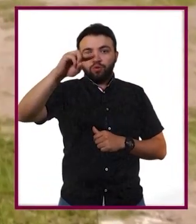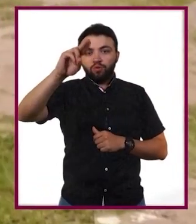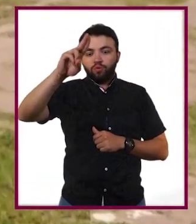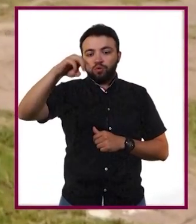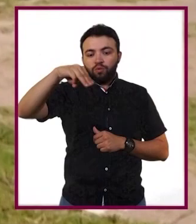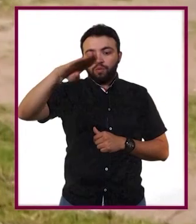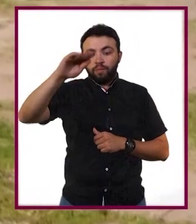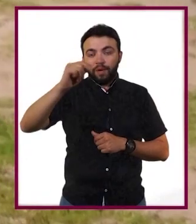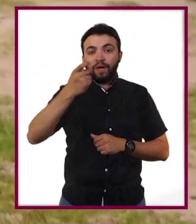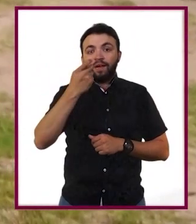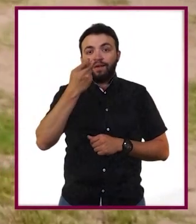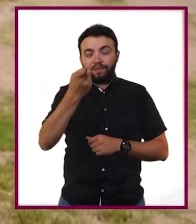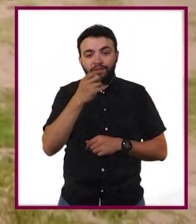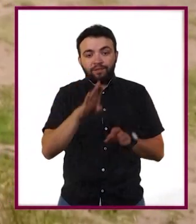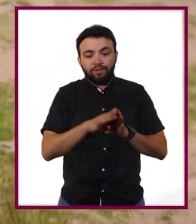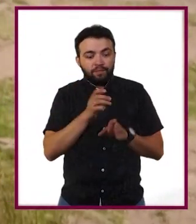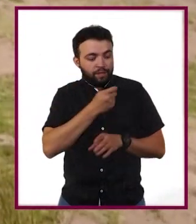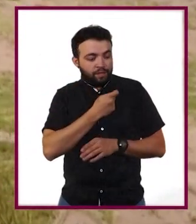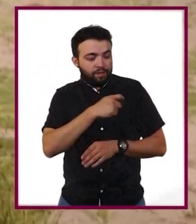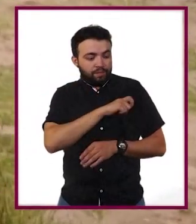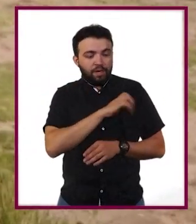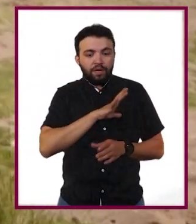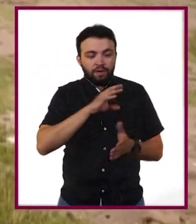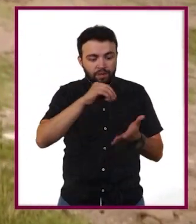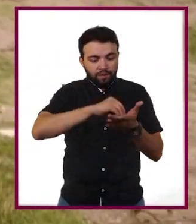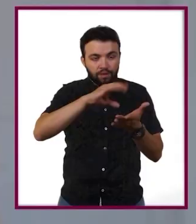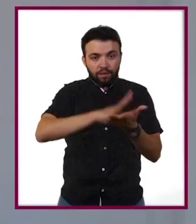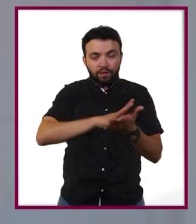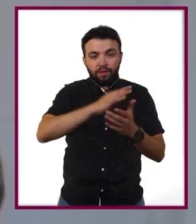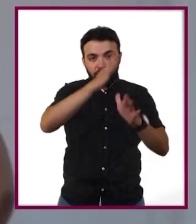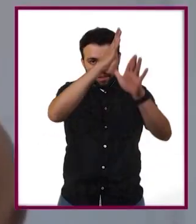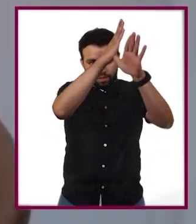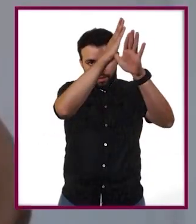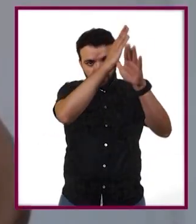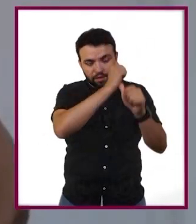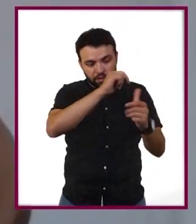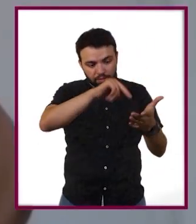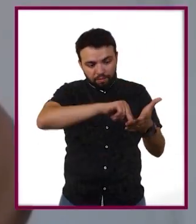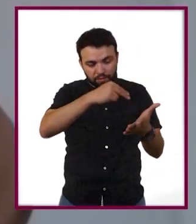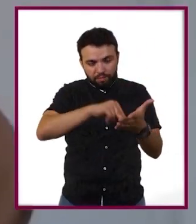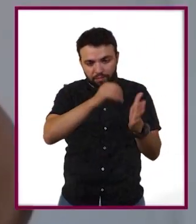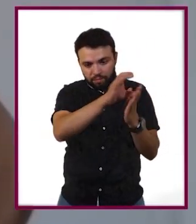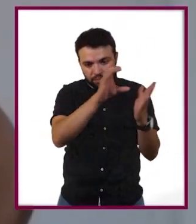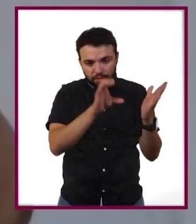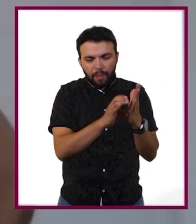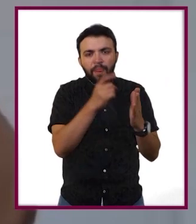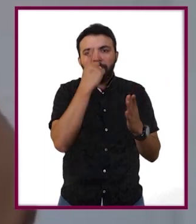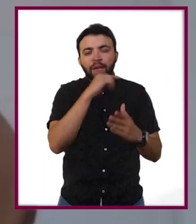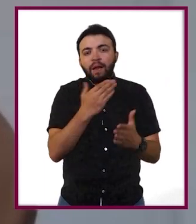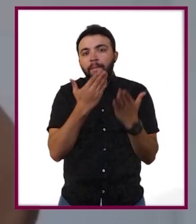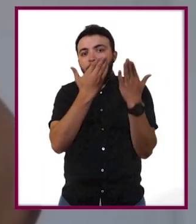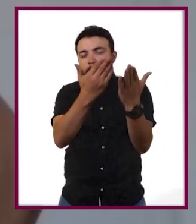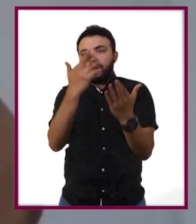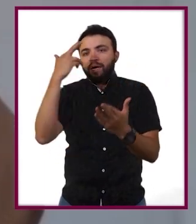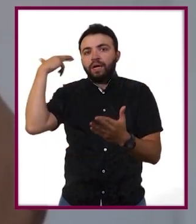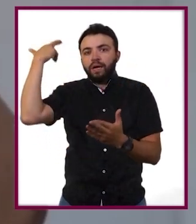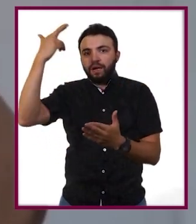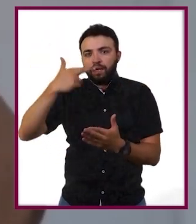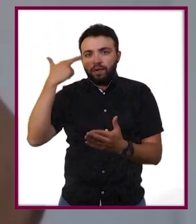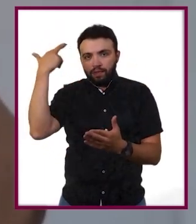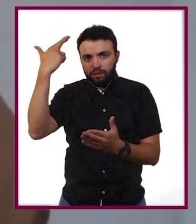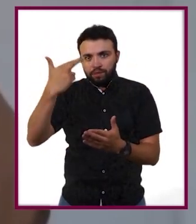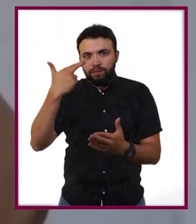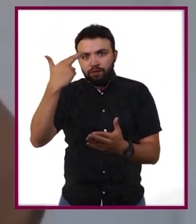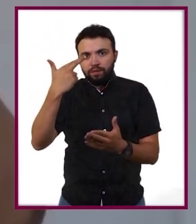al rey de España y se reactiva un contrato previo, que era el de 1541, donde se le pide al rey exentar